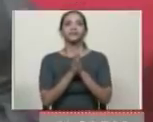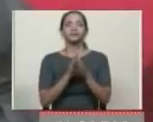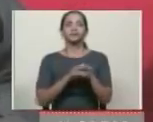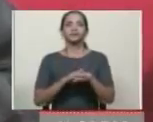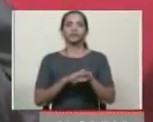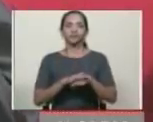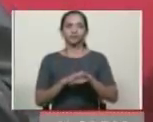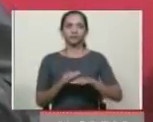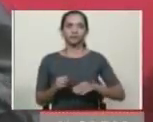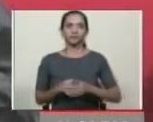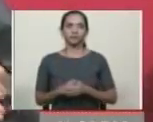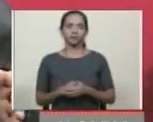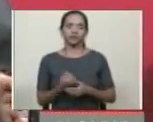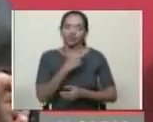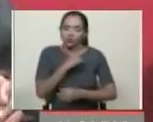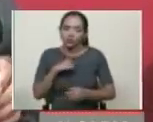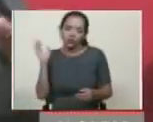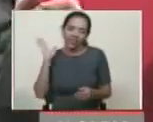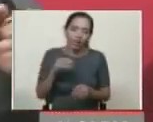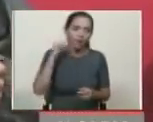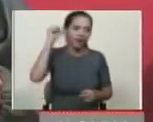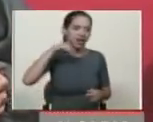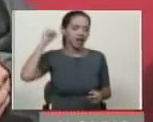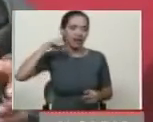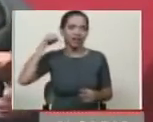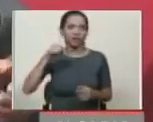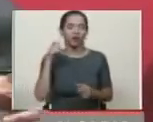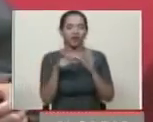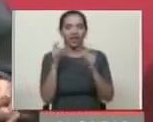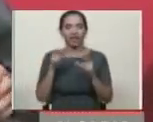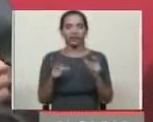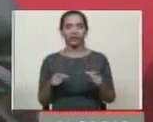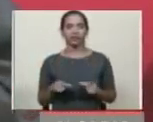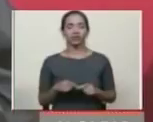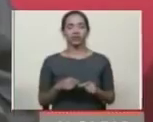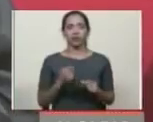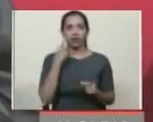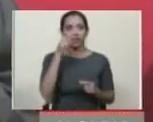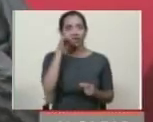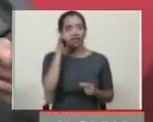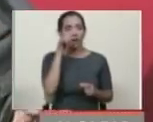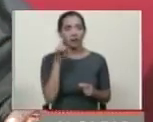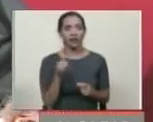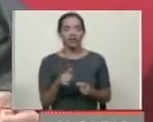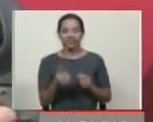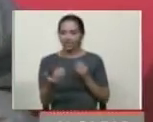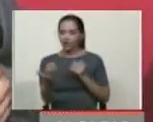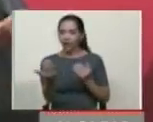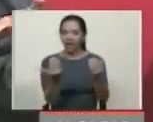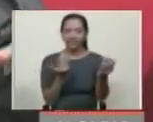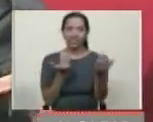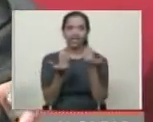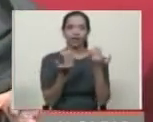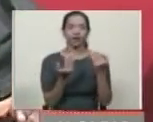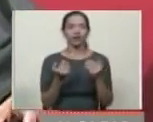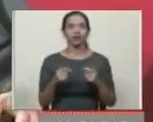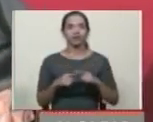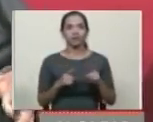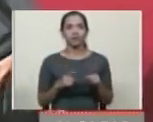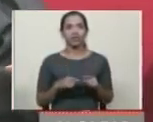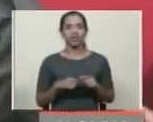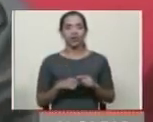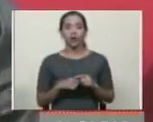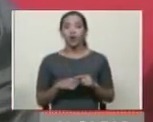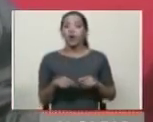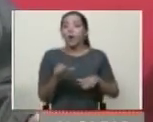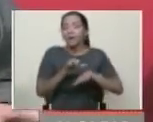Montaña Alta. Nosotros veníamos grabando, todo lo demás. Había gente que cuando veía la cámara se nos acercaban para que lo tomaran. Pero operadores